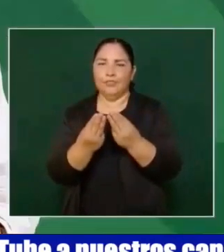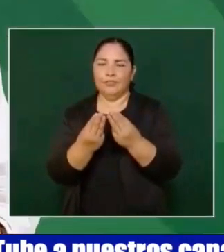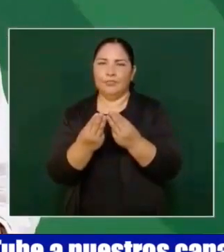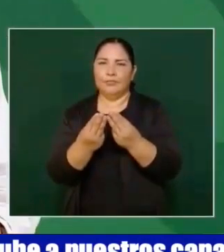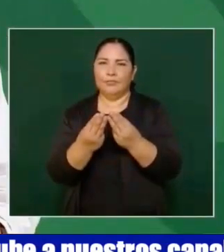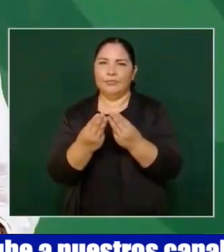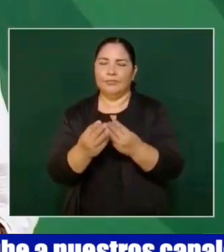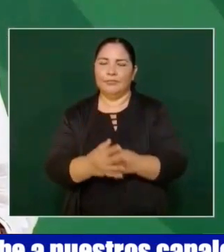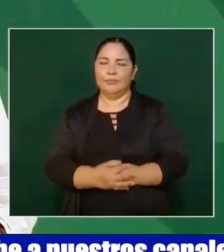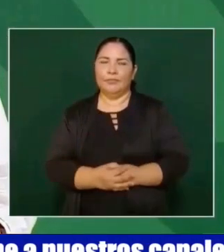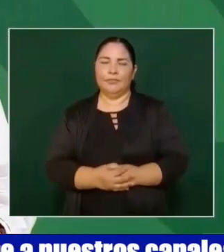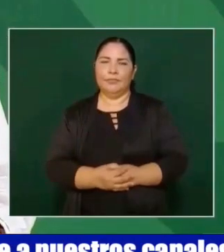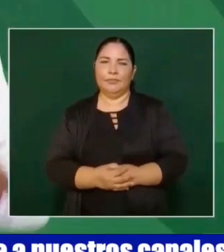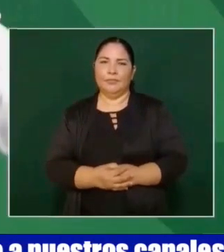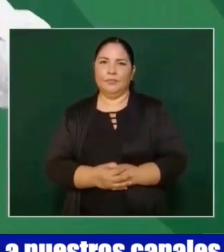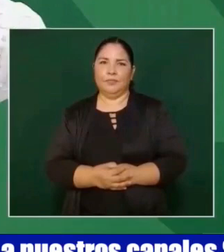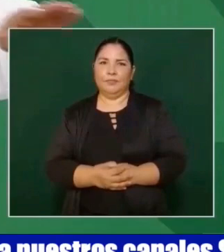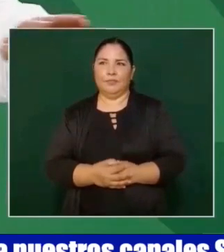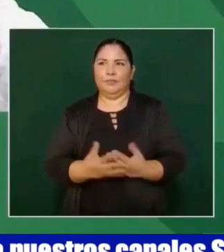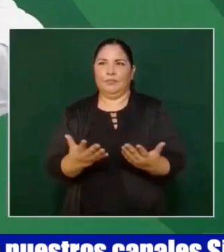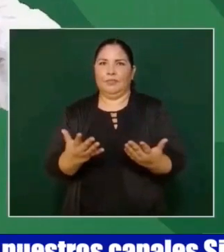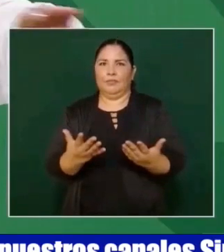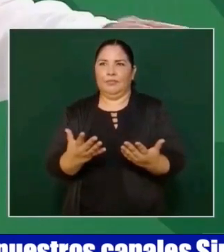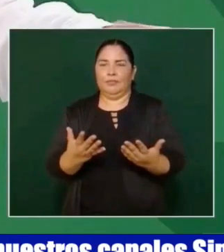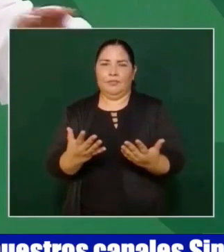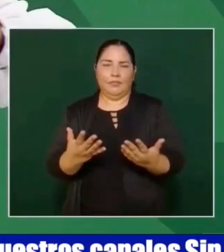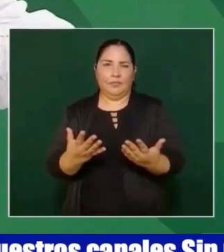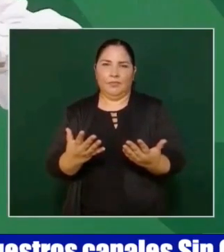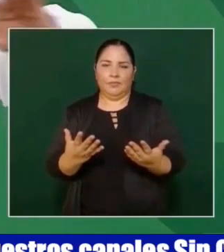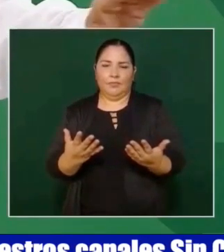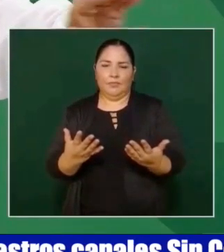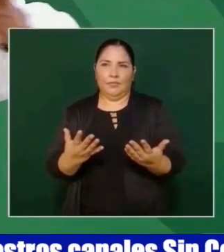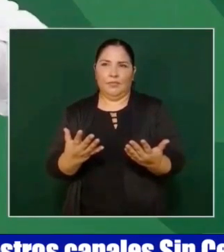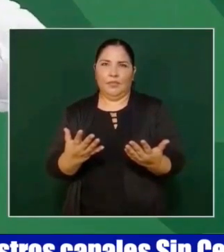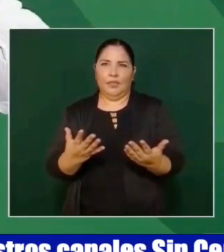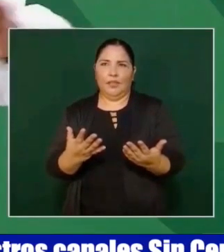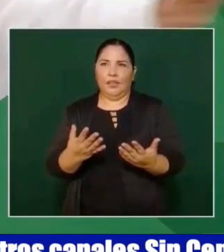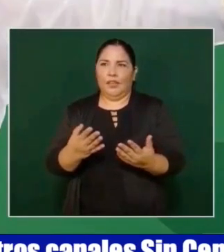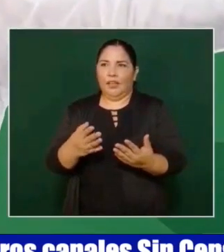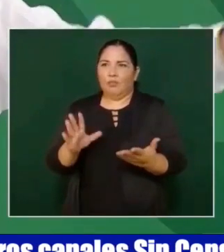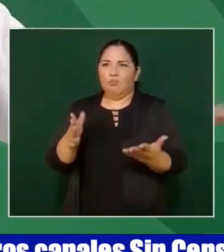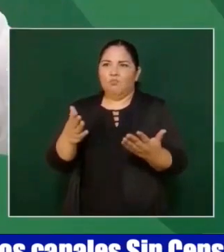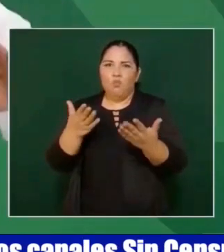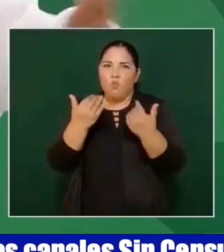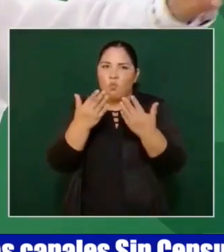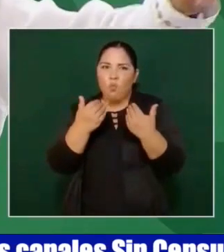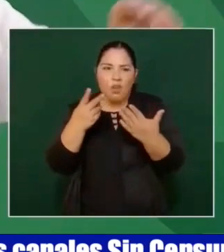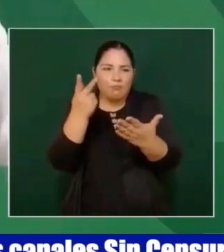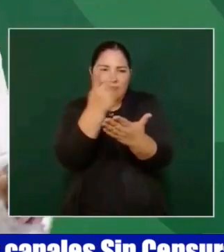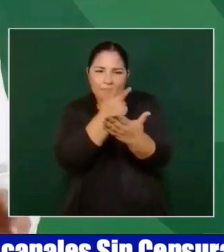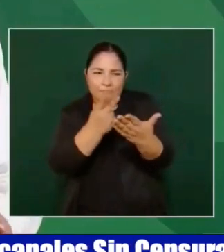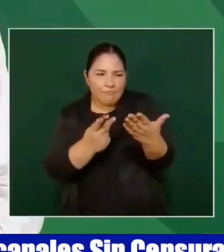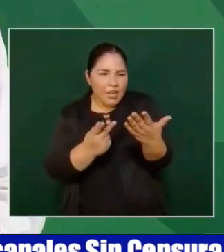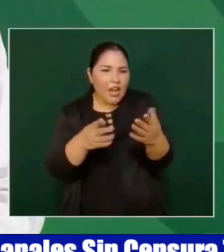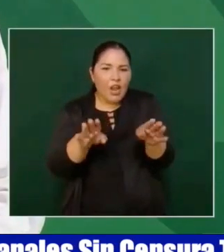sin tener ninguna estrategia de nada.